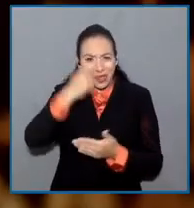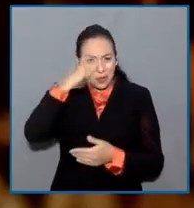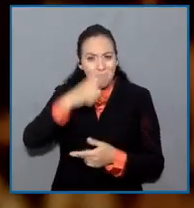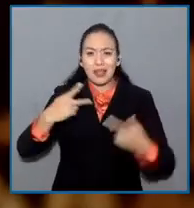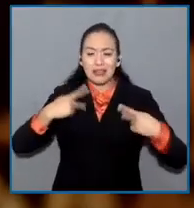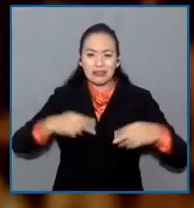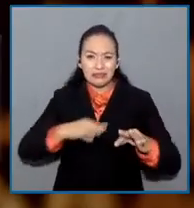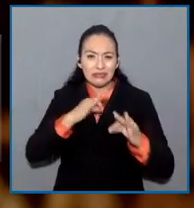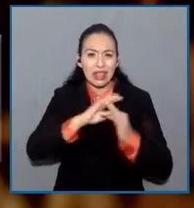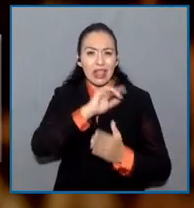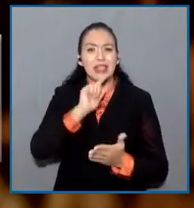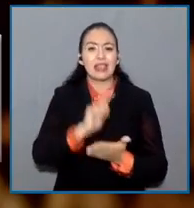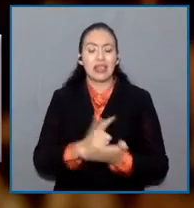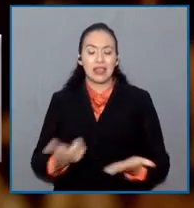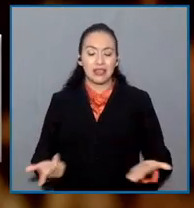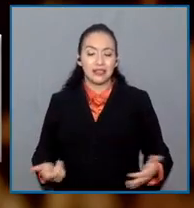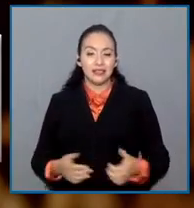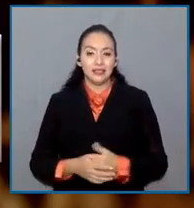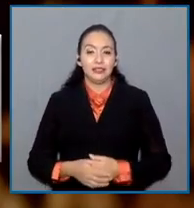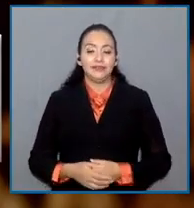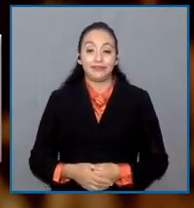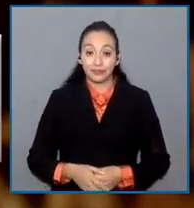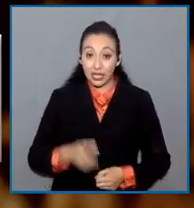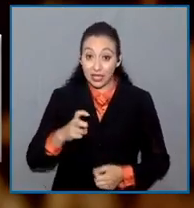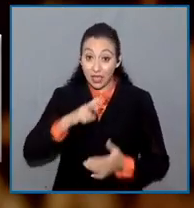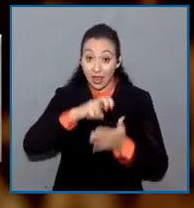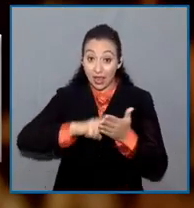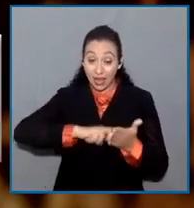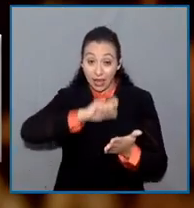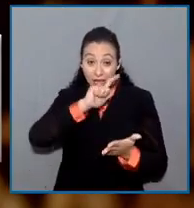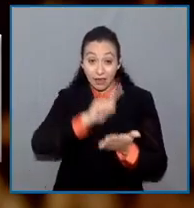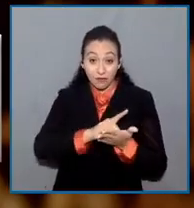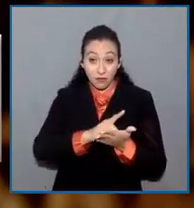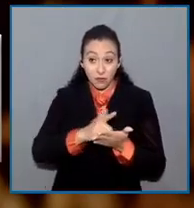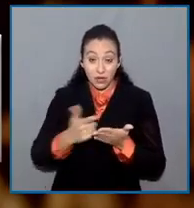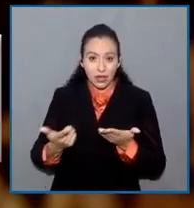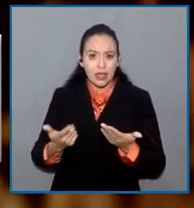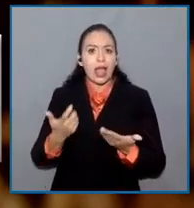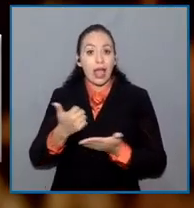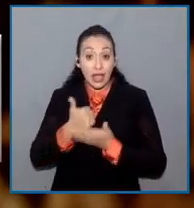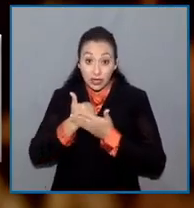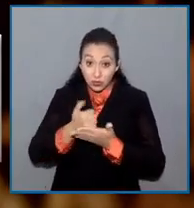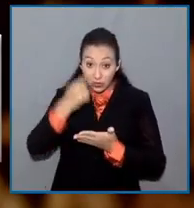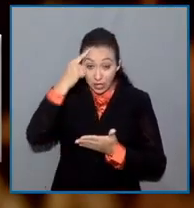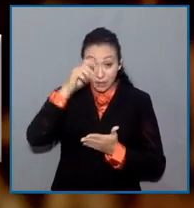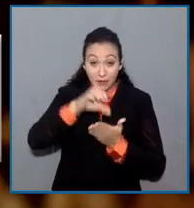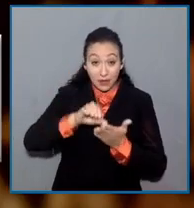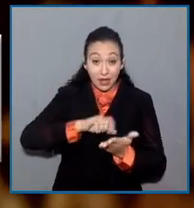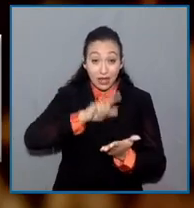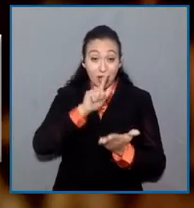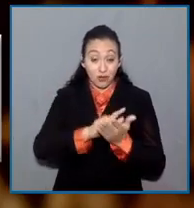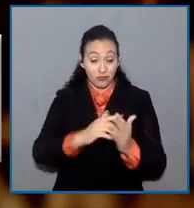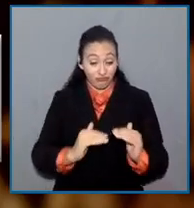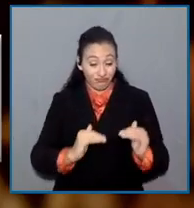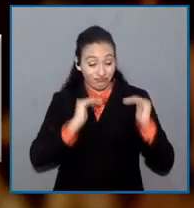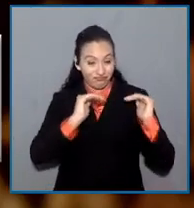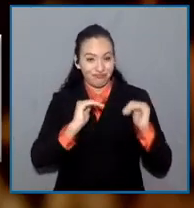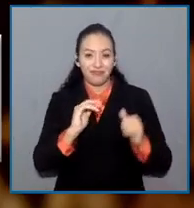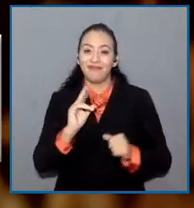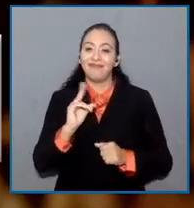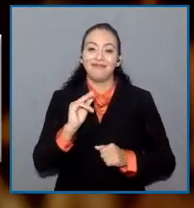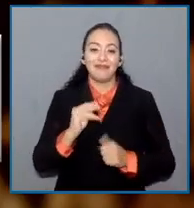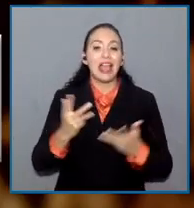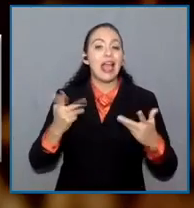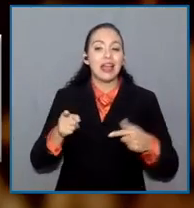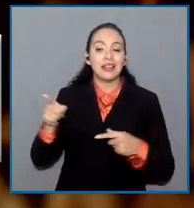en realidad de una reforma que establezca la supremacía de la Constitución, sino que establece la supremacía de otros poderes,